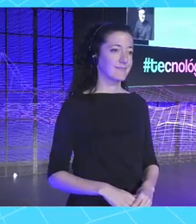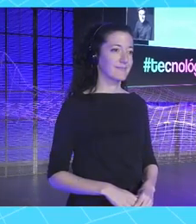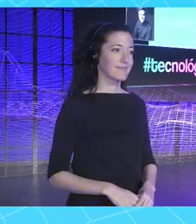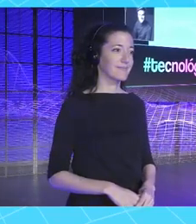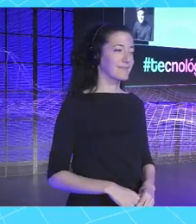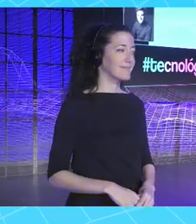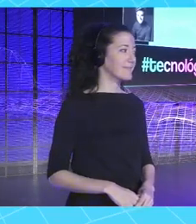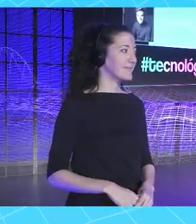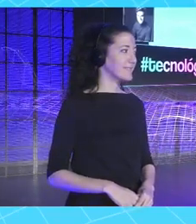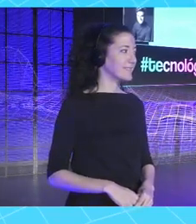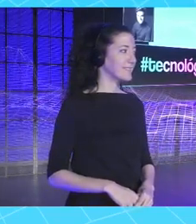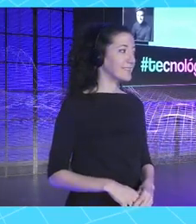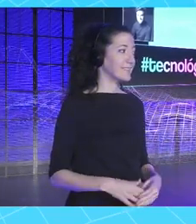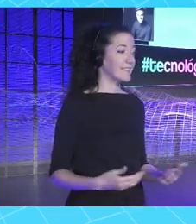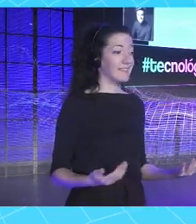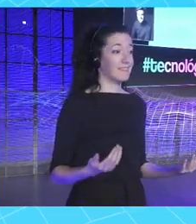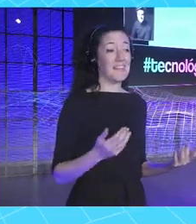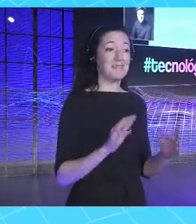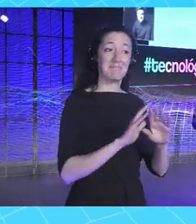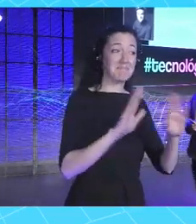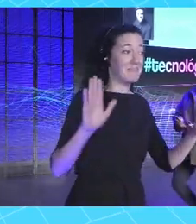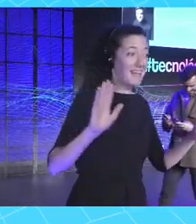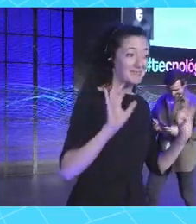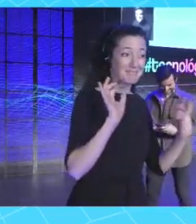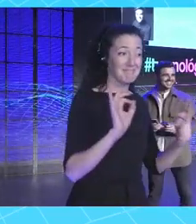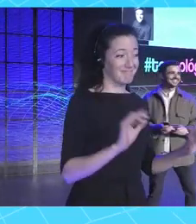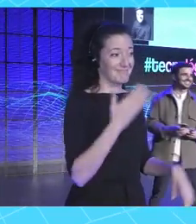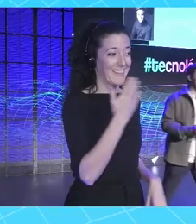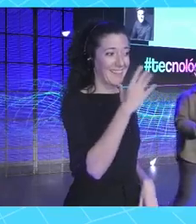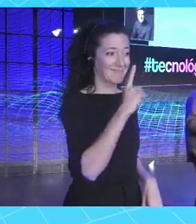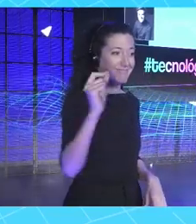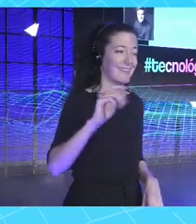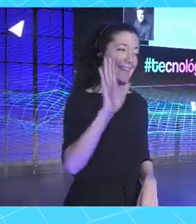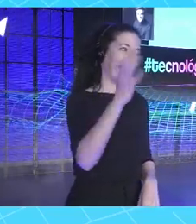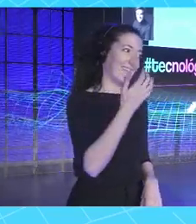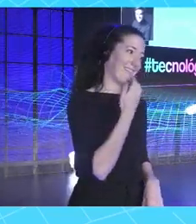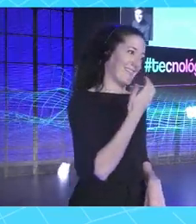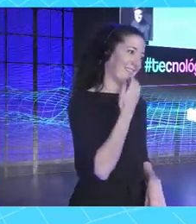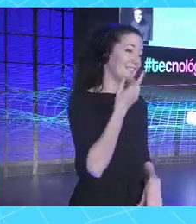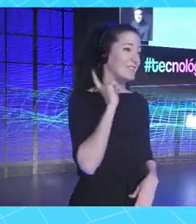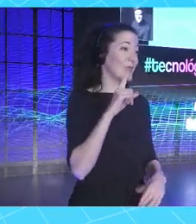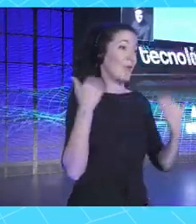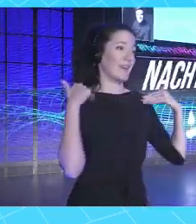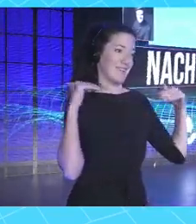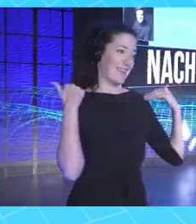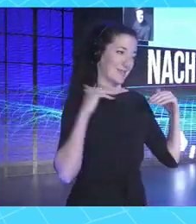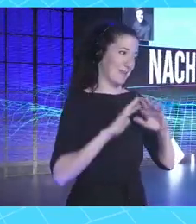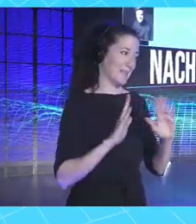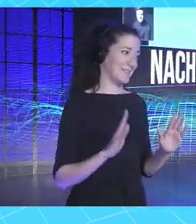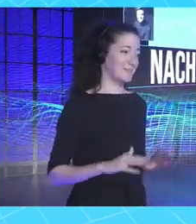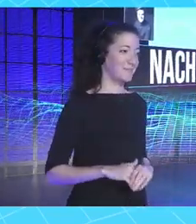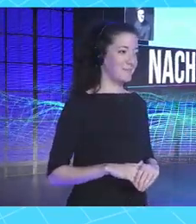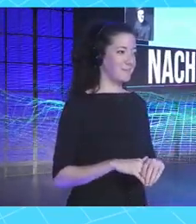Pues yo solo necesitaba esto Muchísimas gracias a todos es brama eso solo lo hago en el gimnasio que